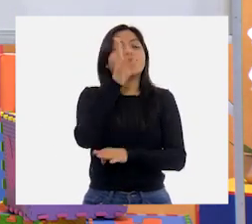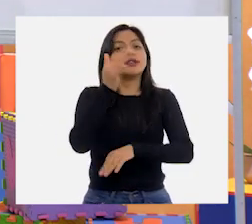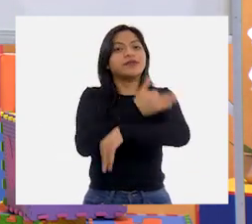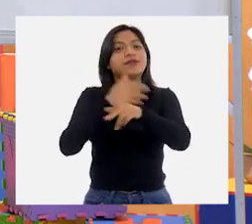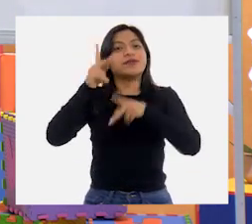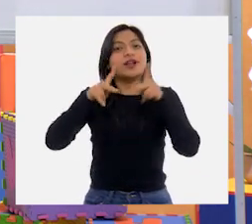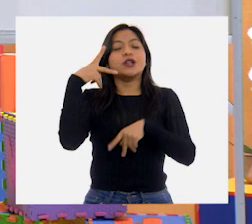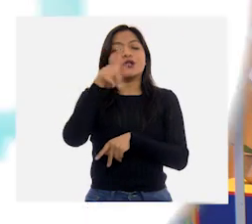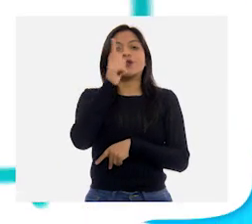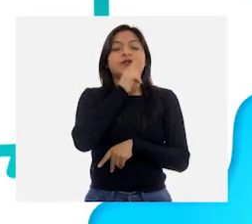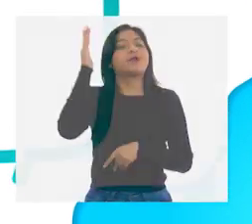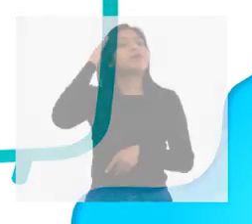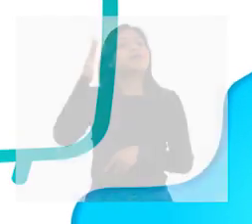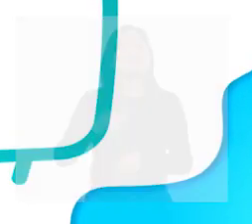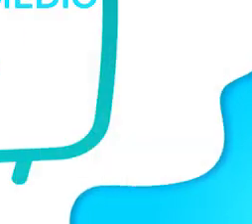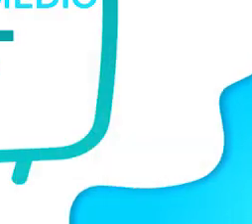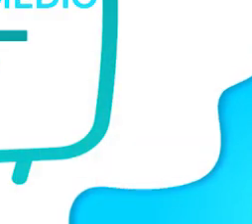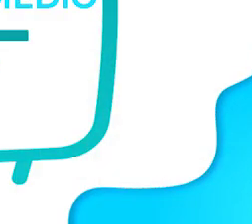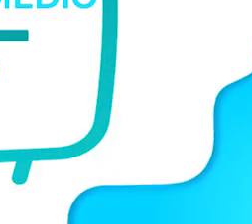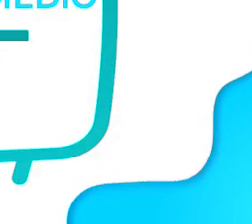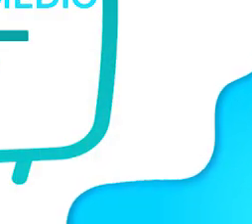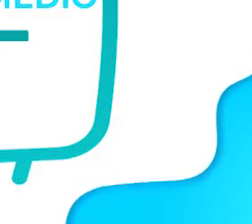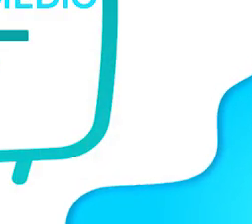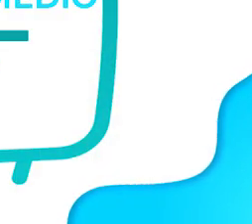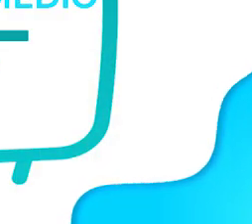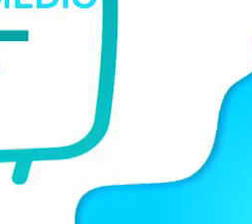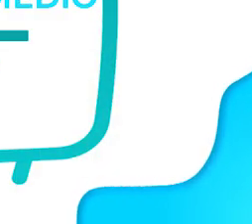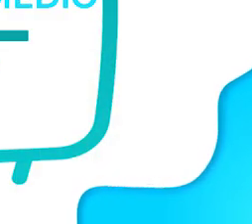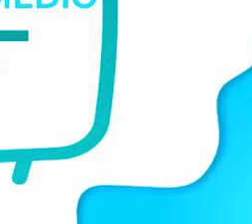platica con tu familia en tu lengua materna.